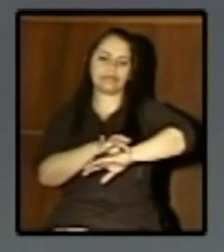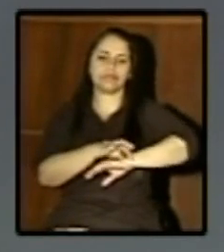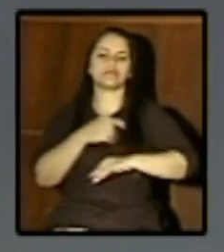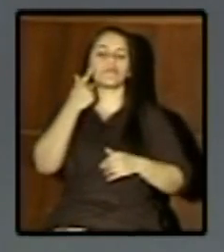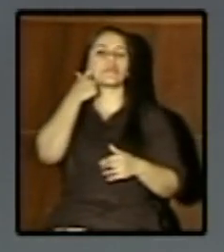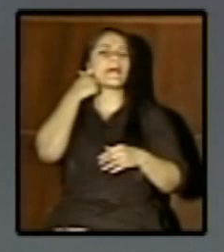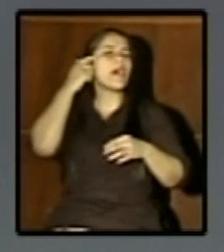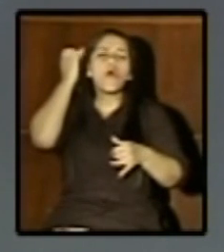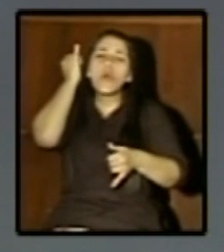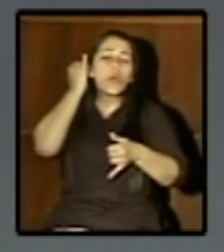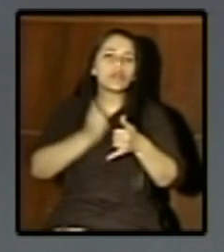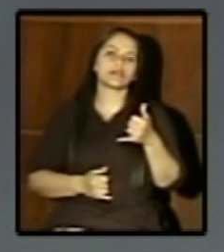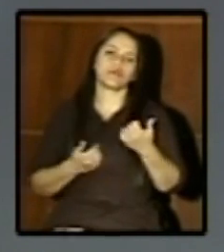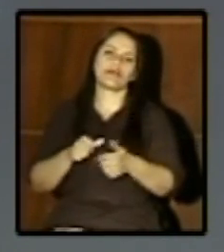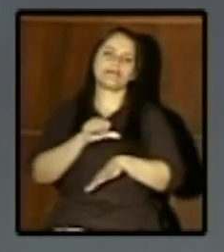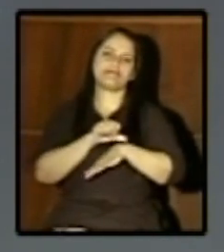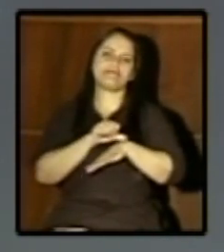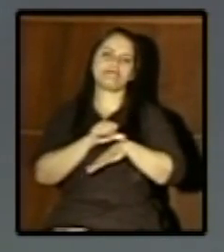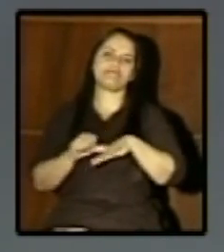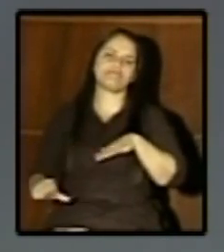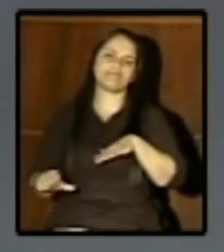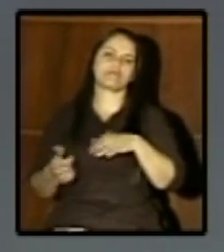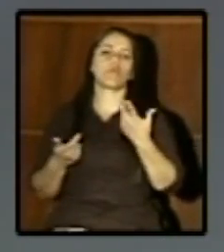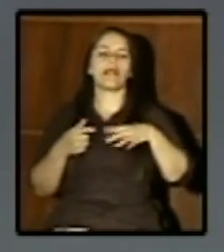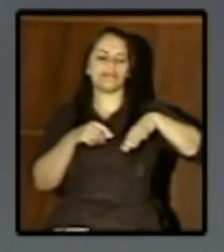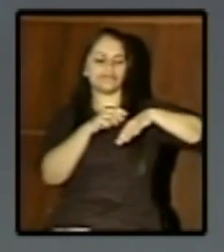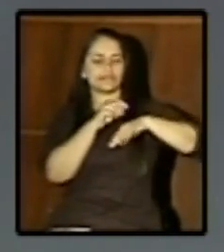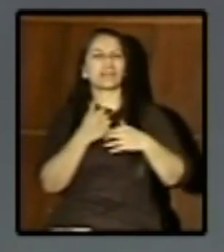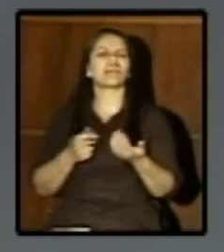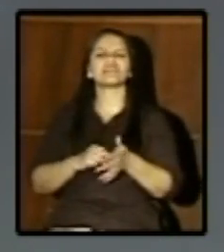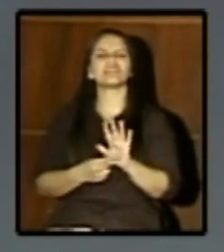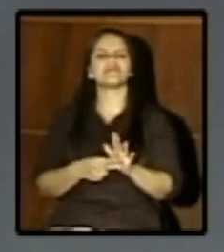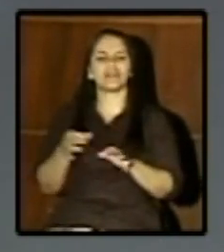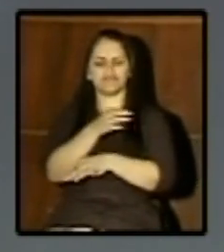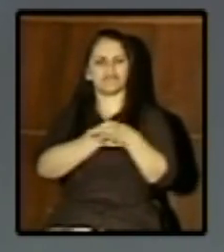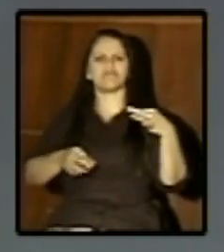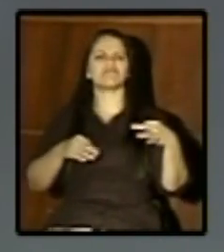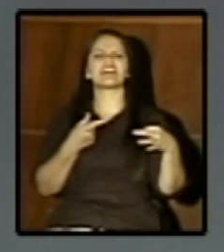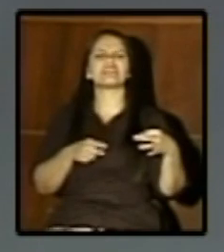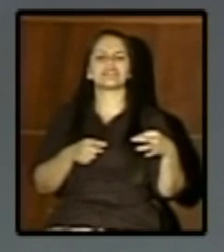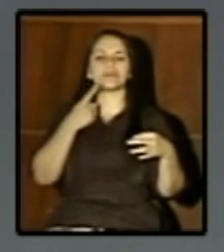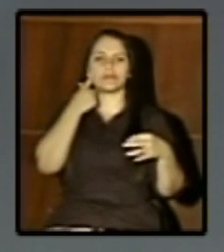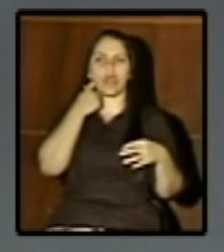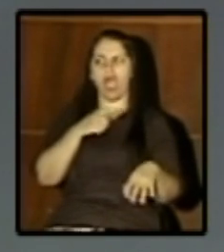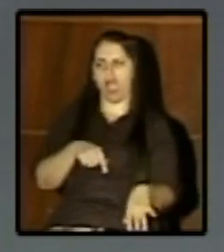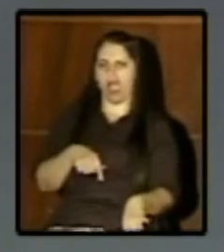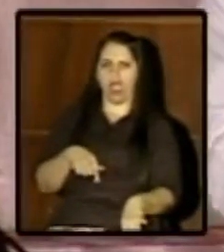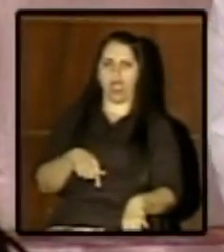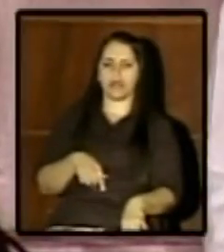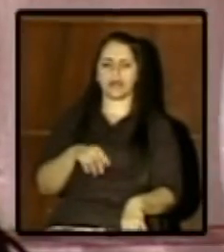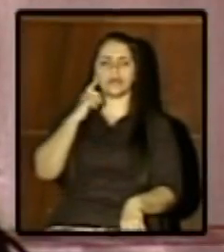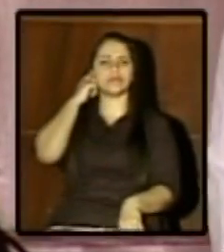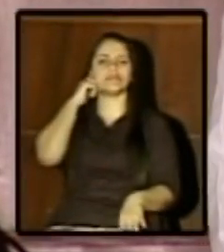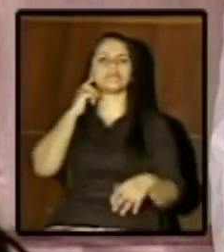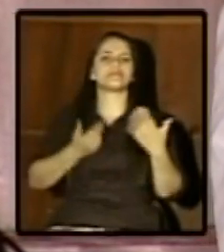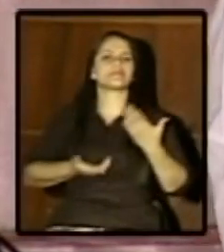en el tobillo, pues que es mi especialidad. Entonces, lo último a lo que acudimos es a los reemplazos articulares.